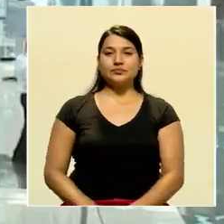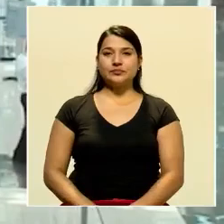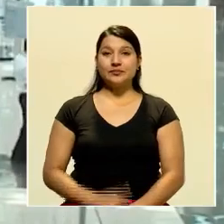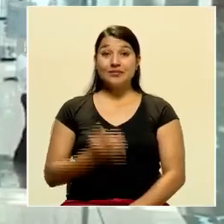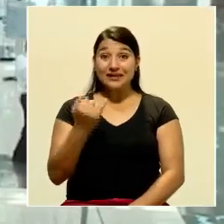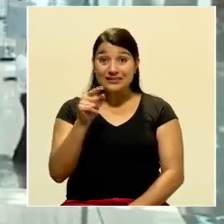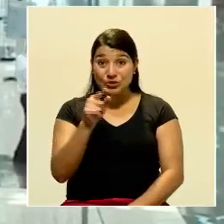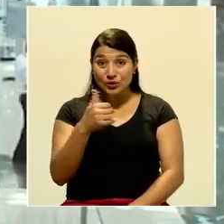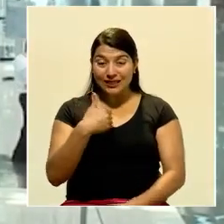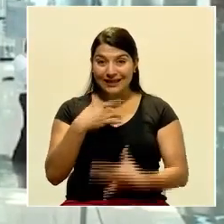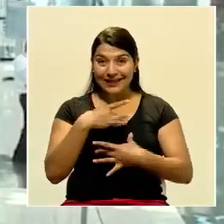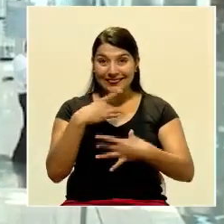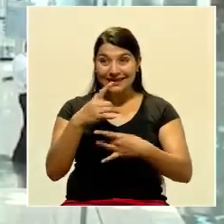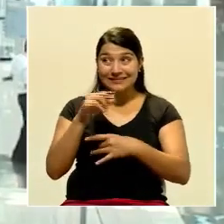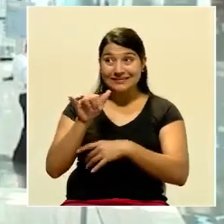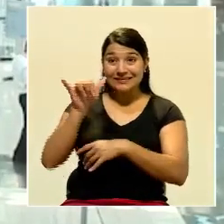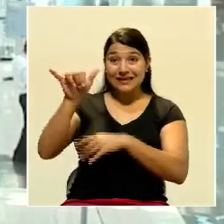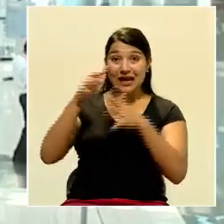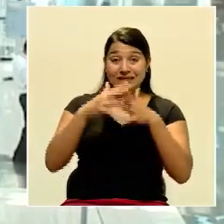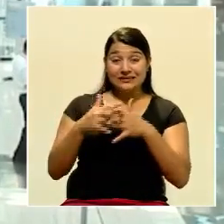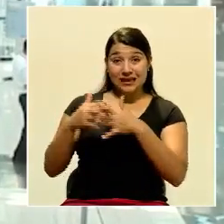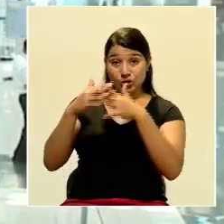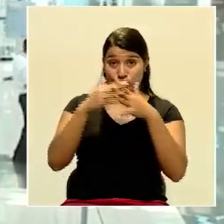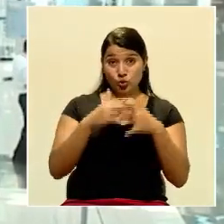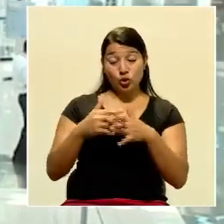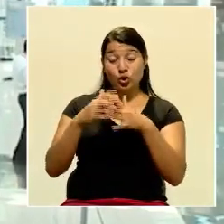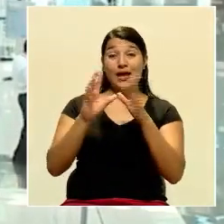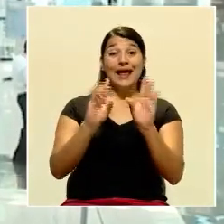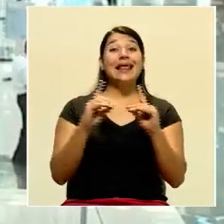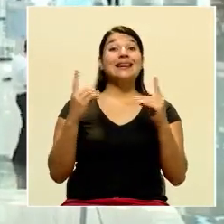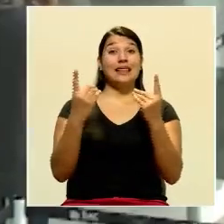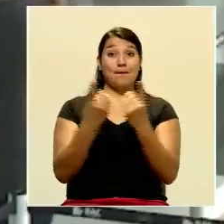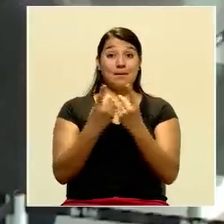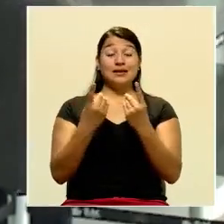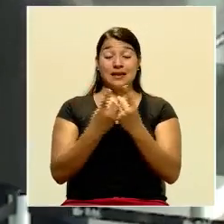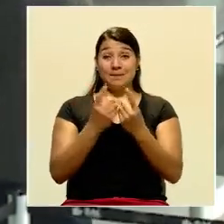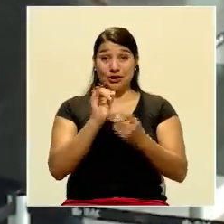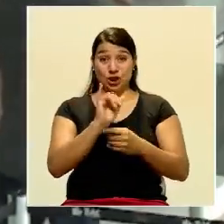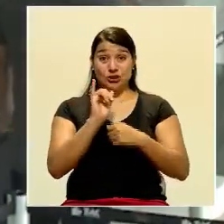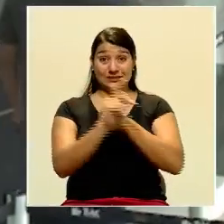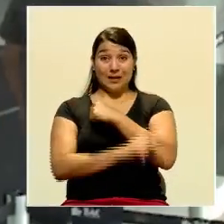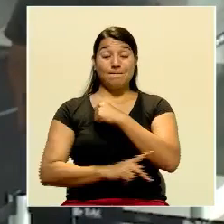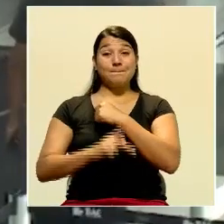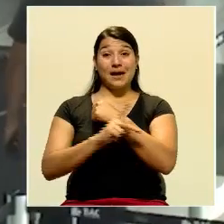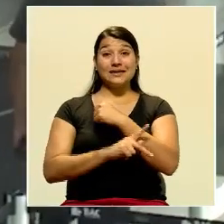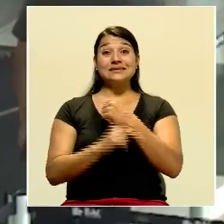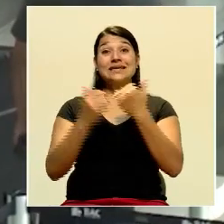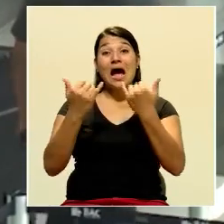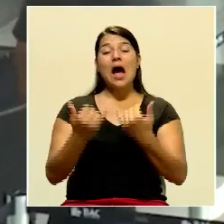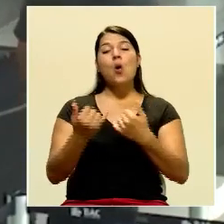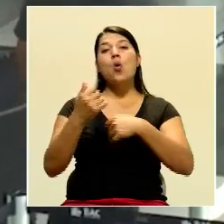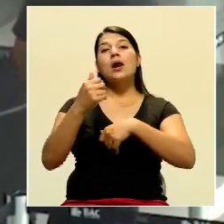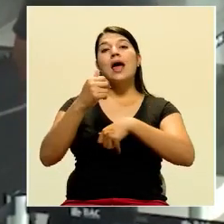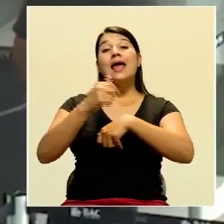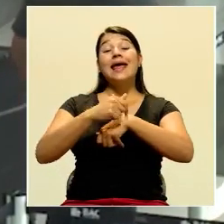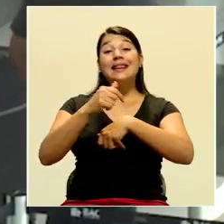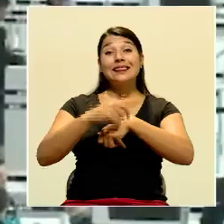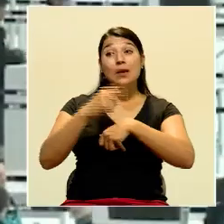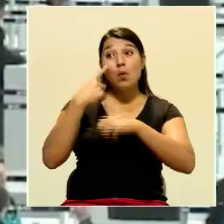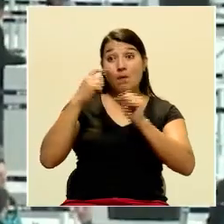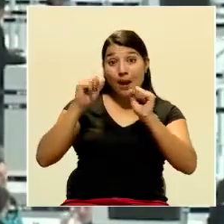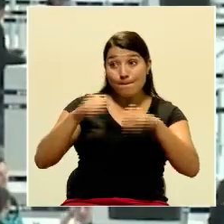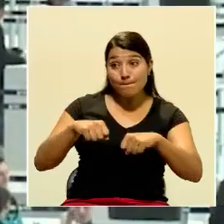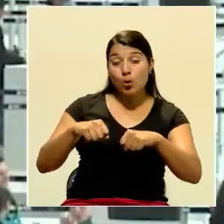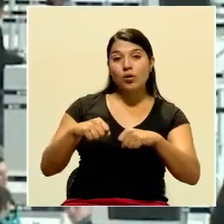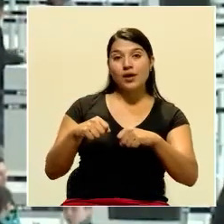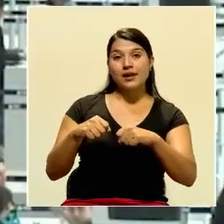Si usted está interesado en viajar a Estados Unidos, el Departamento de Estado de este país informó que extendió el rango de elegibles para renovar la